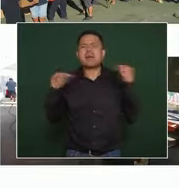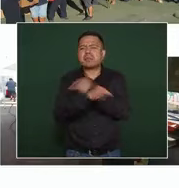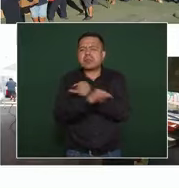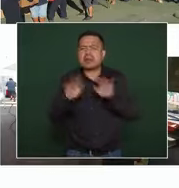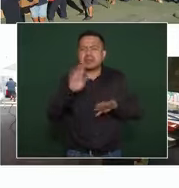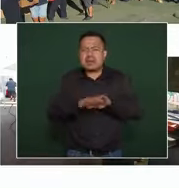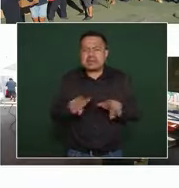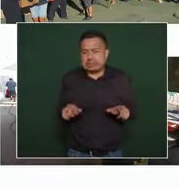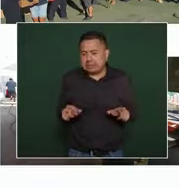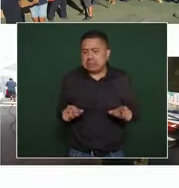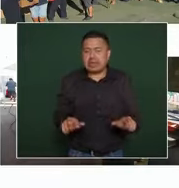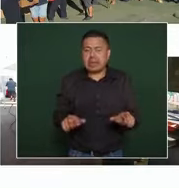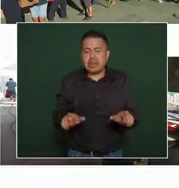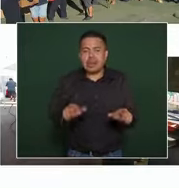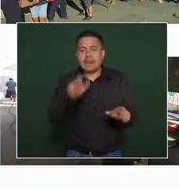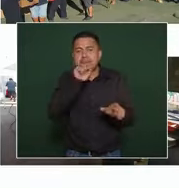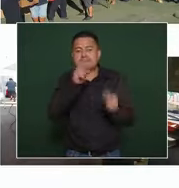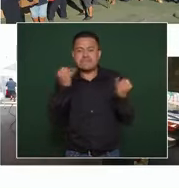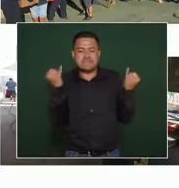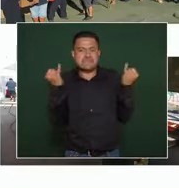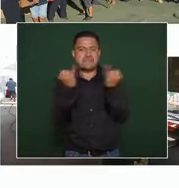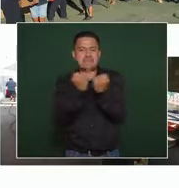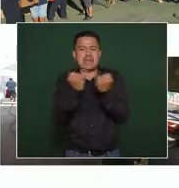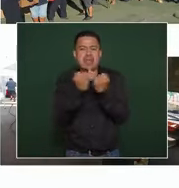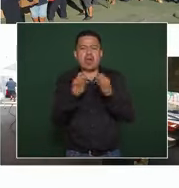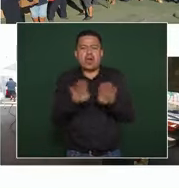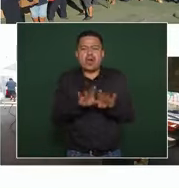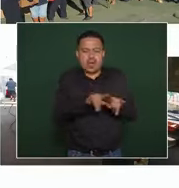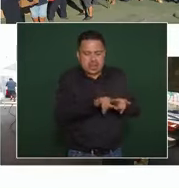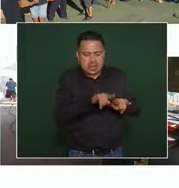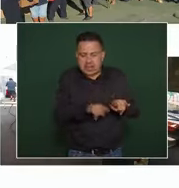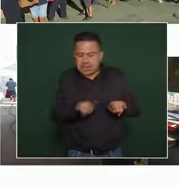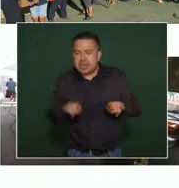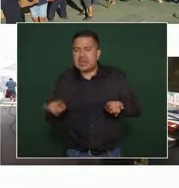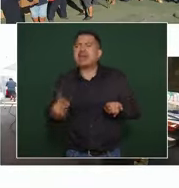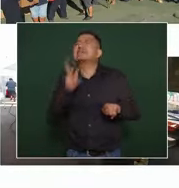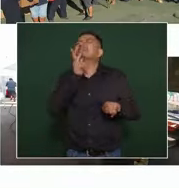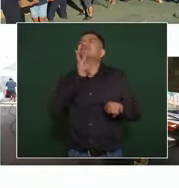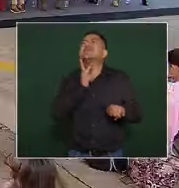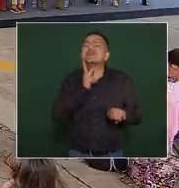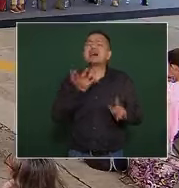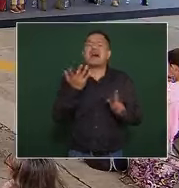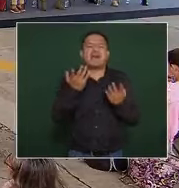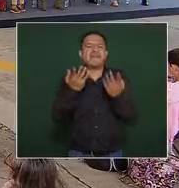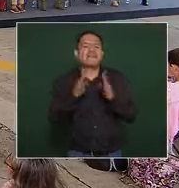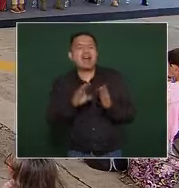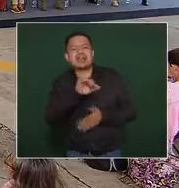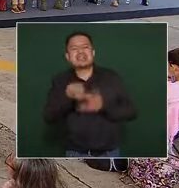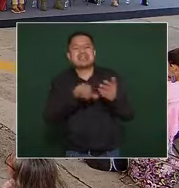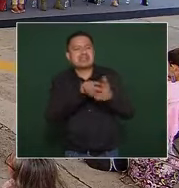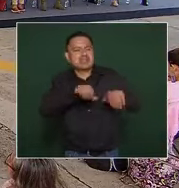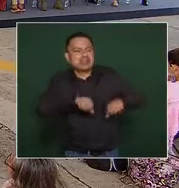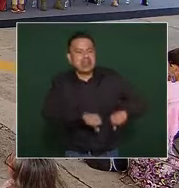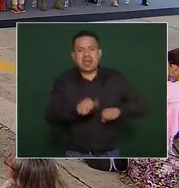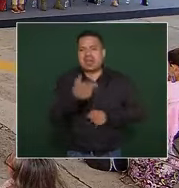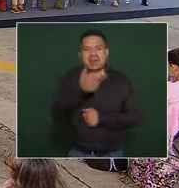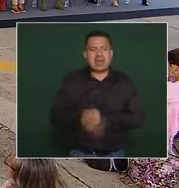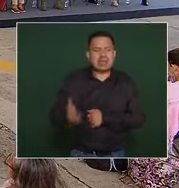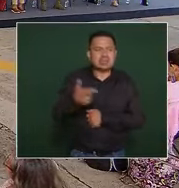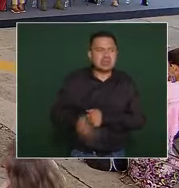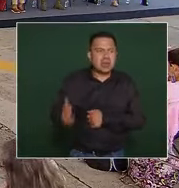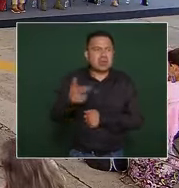seguridad. Hay mediaciones de estaciones de gasolina, centros comerciales, bancos,